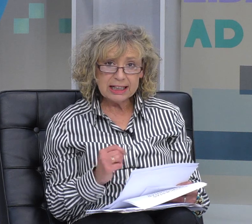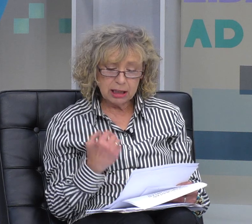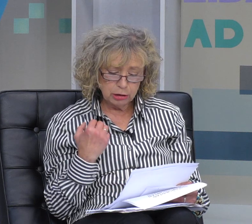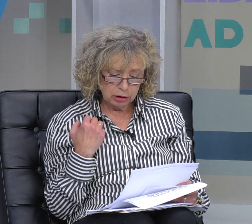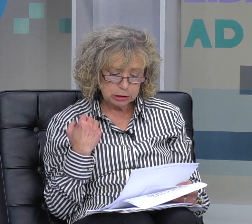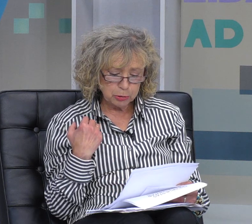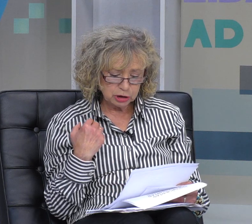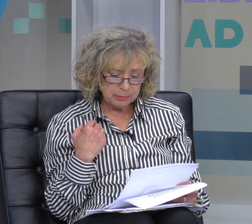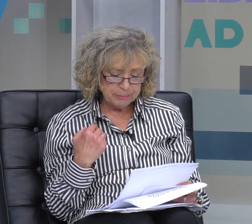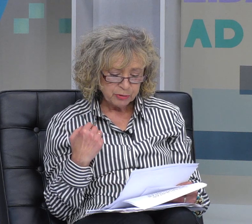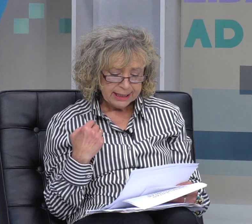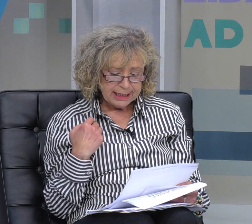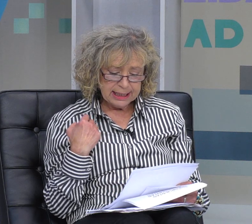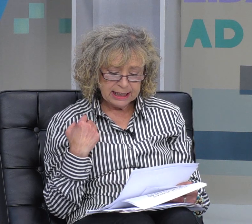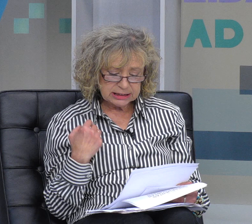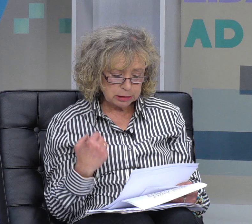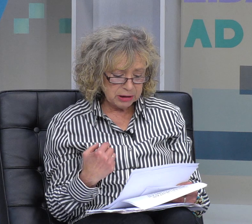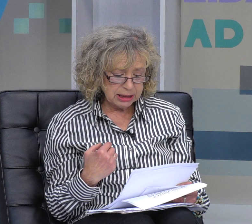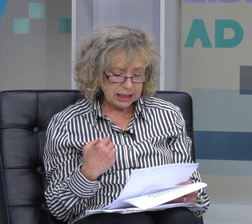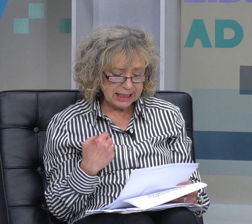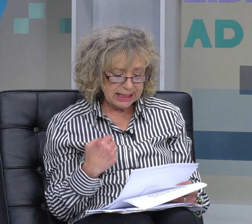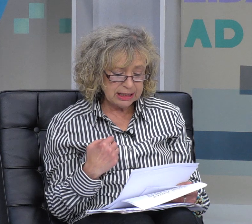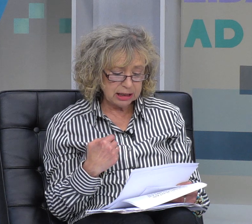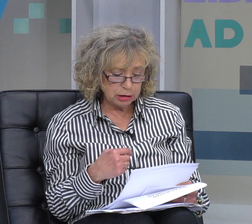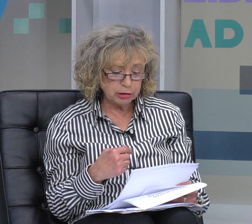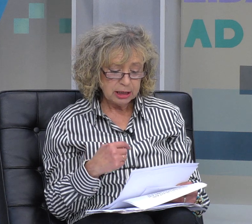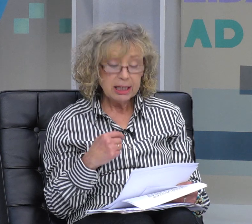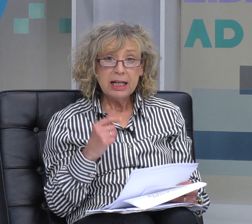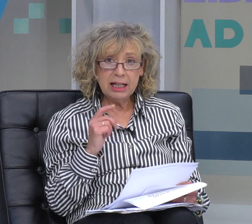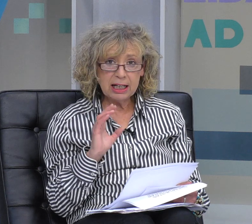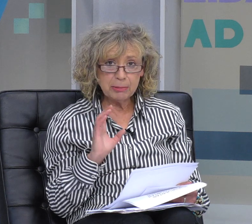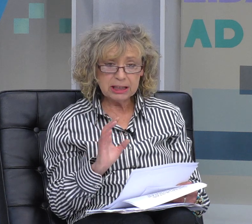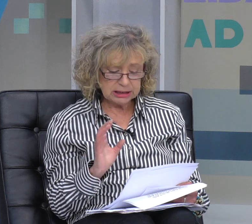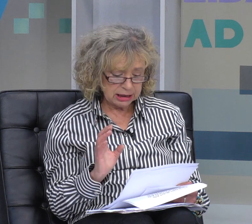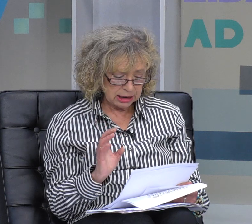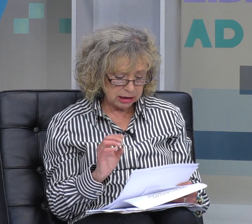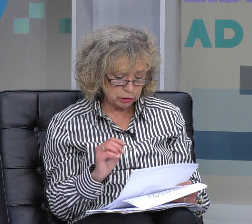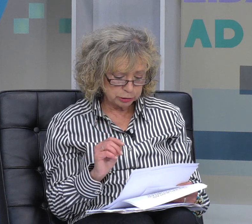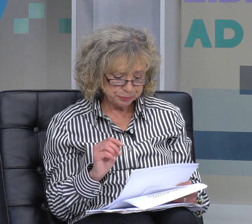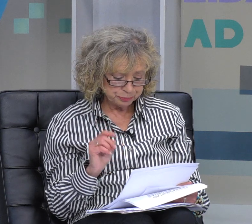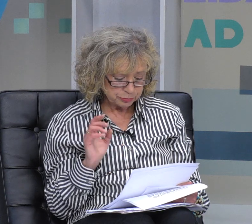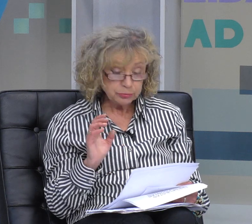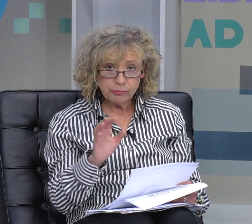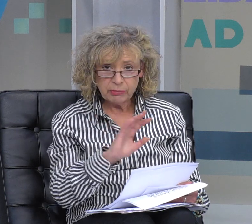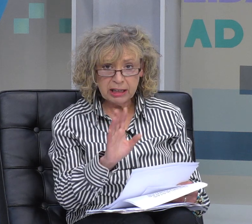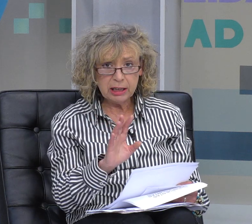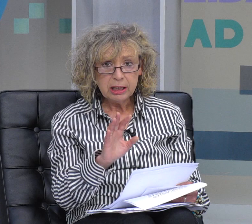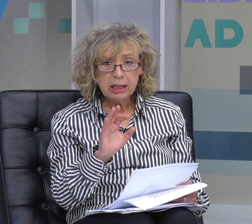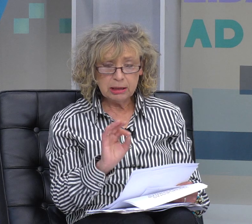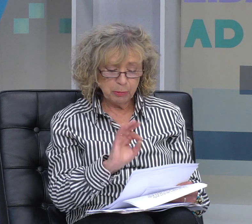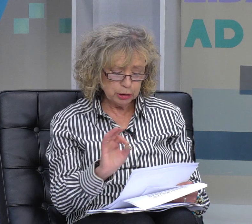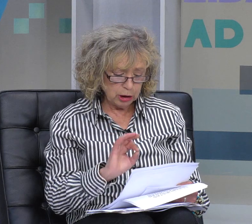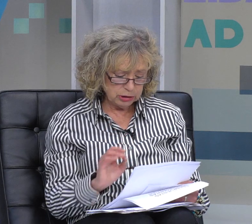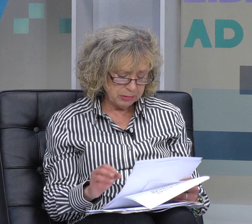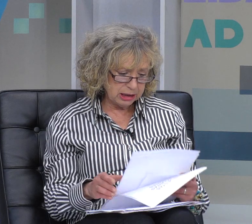una declaración responsable en la que se explicite la dirección en la que van a ser atendidos. Y